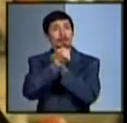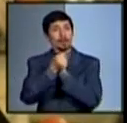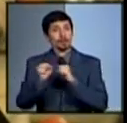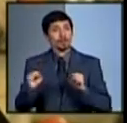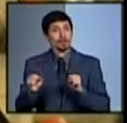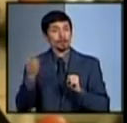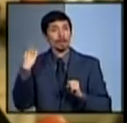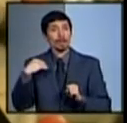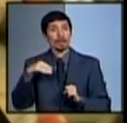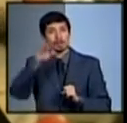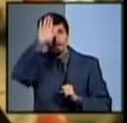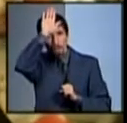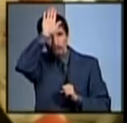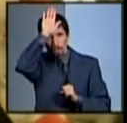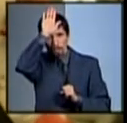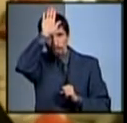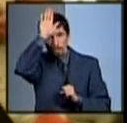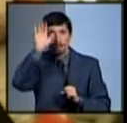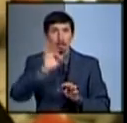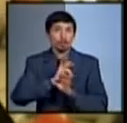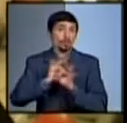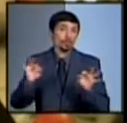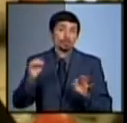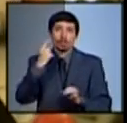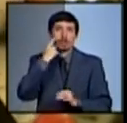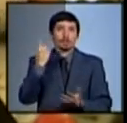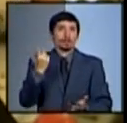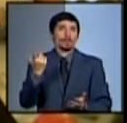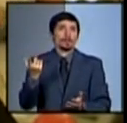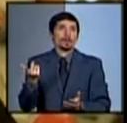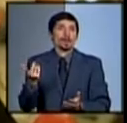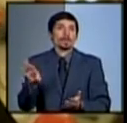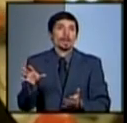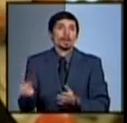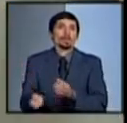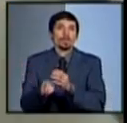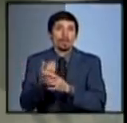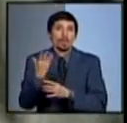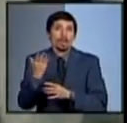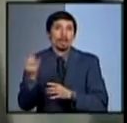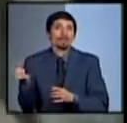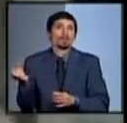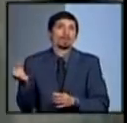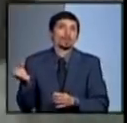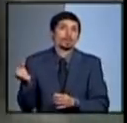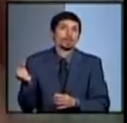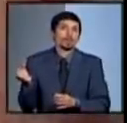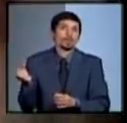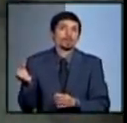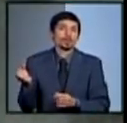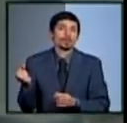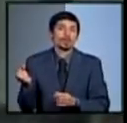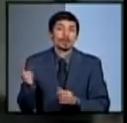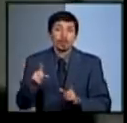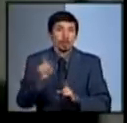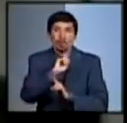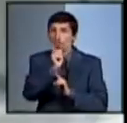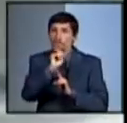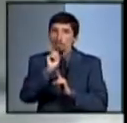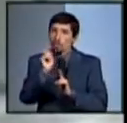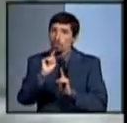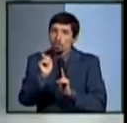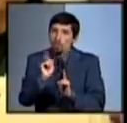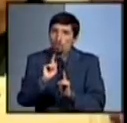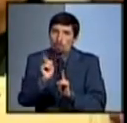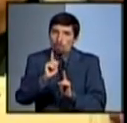Papa y sí. Nunca visto, o sea... Benedicto XVI. Benedicto XVI, además que no es normal en